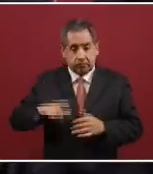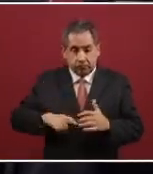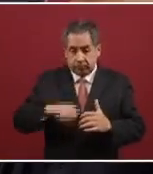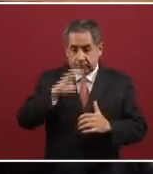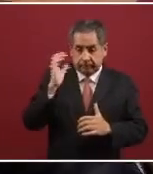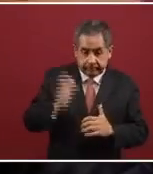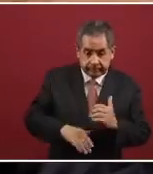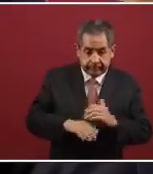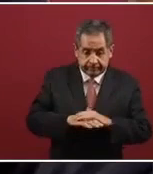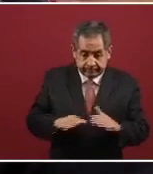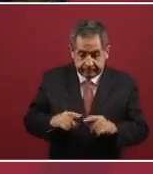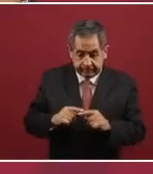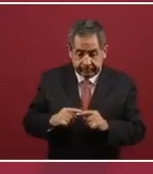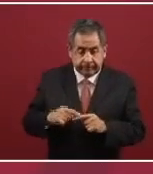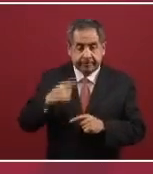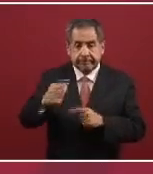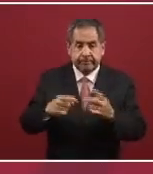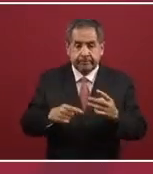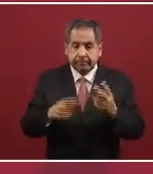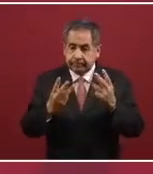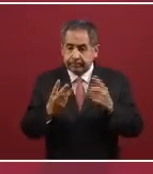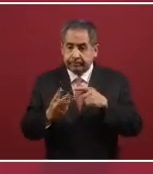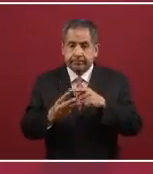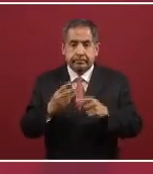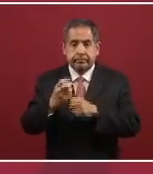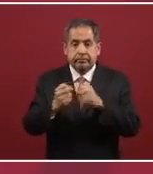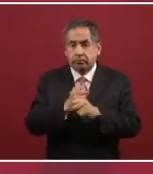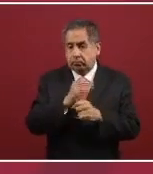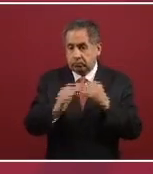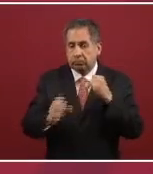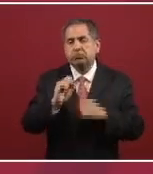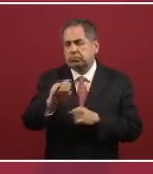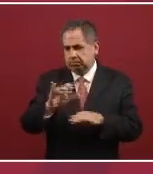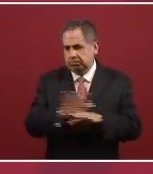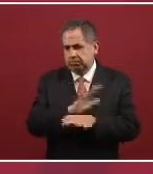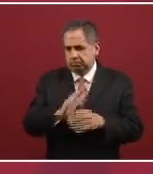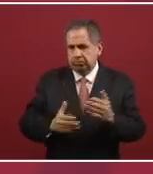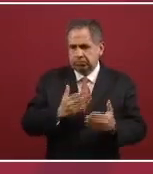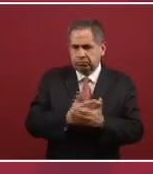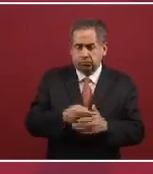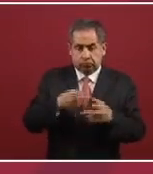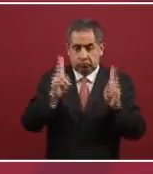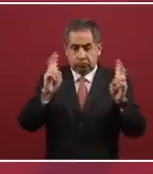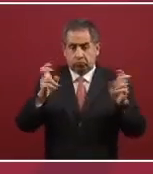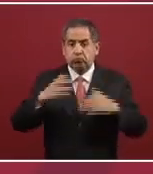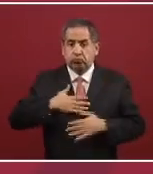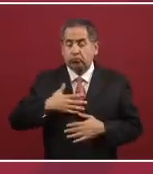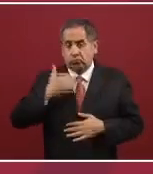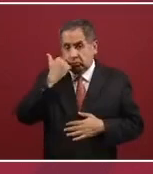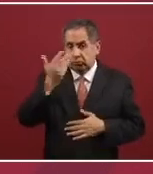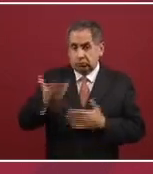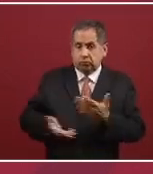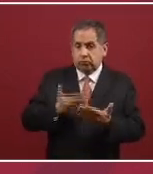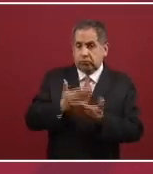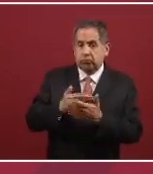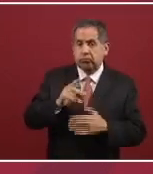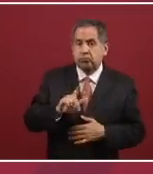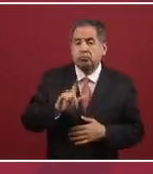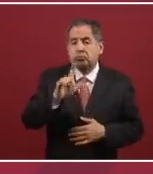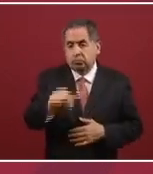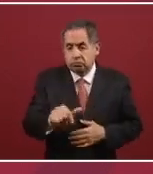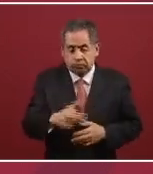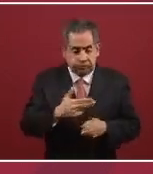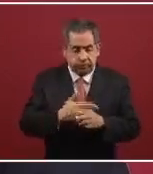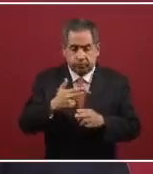sí, se van a hacer ajustes en este tema. Nosotros queremos proponer, pero